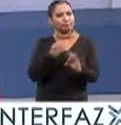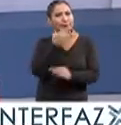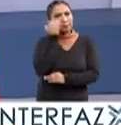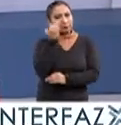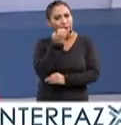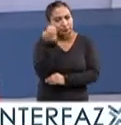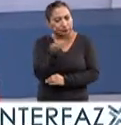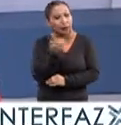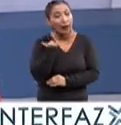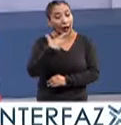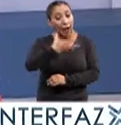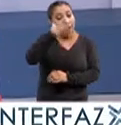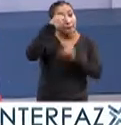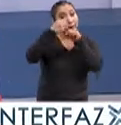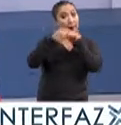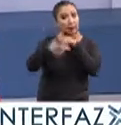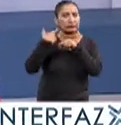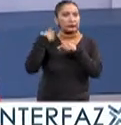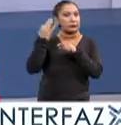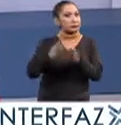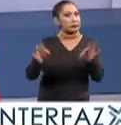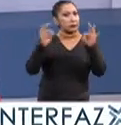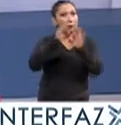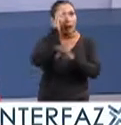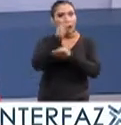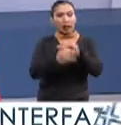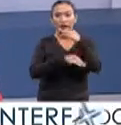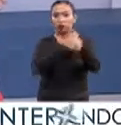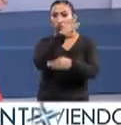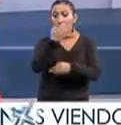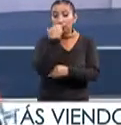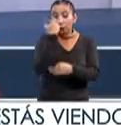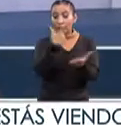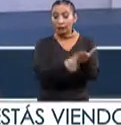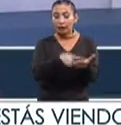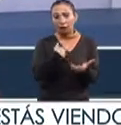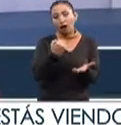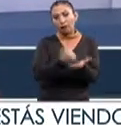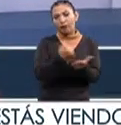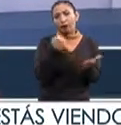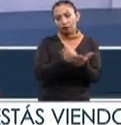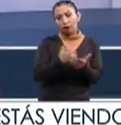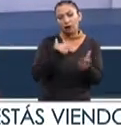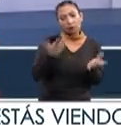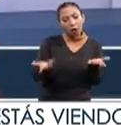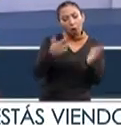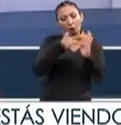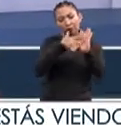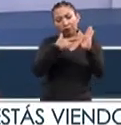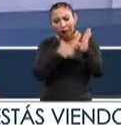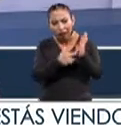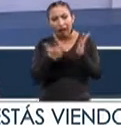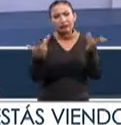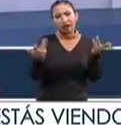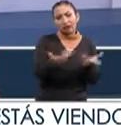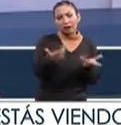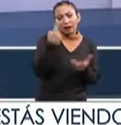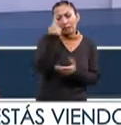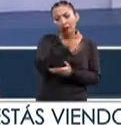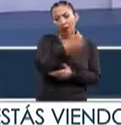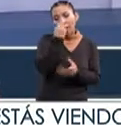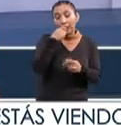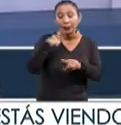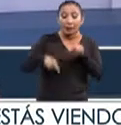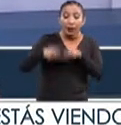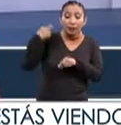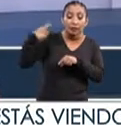escolar? Aprender es el gran reto de todos y hacerlo en la escuela exige desempeñarse bajo ciertas normas y criterios con base